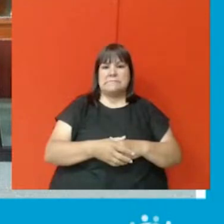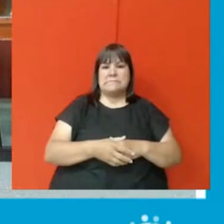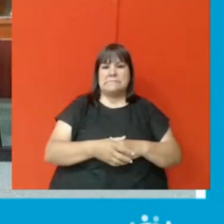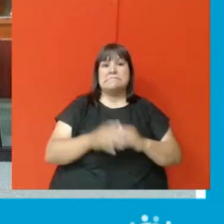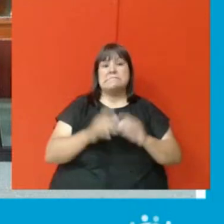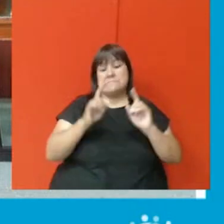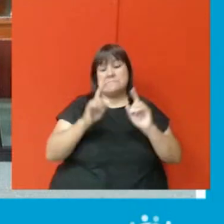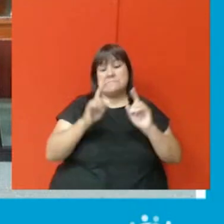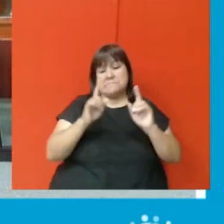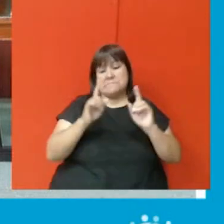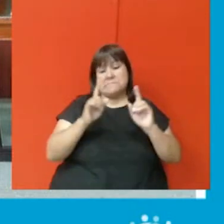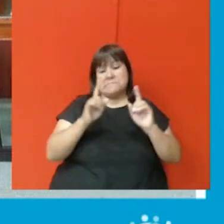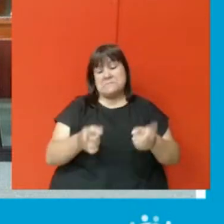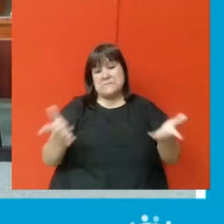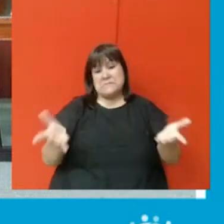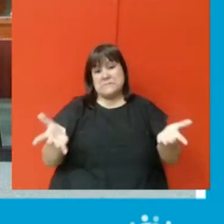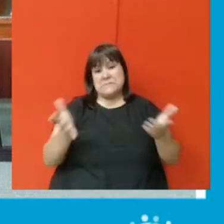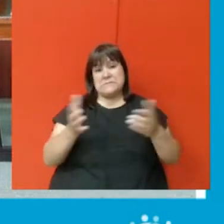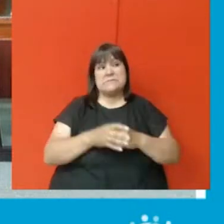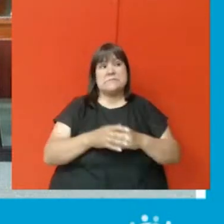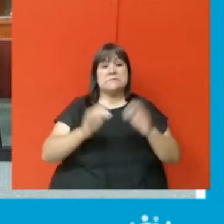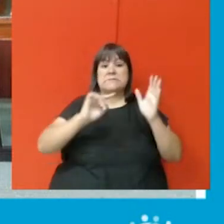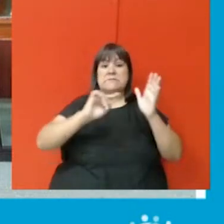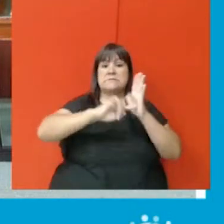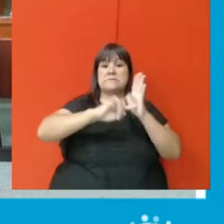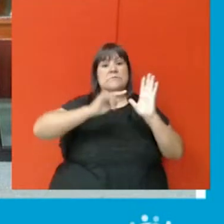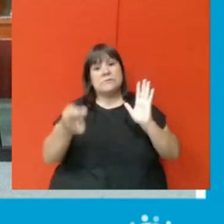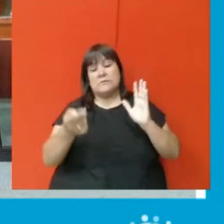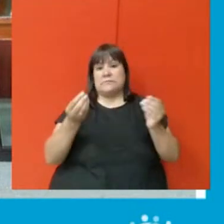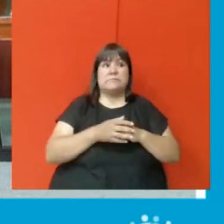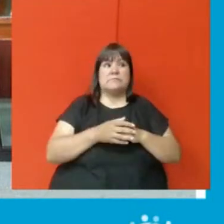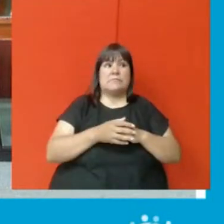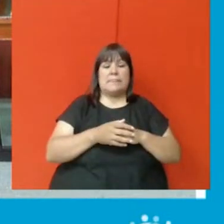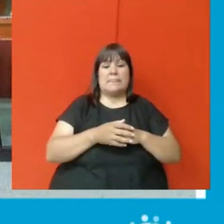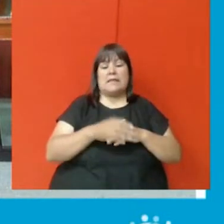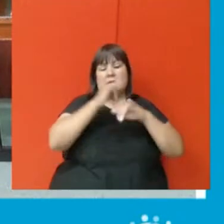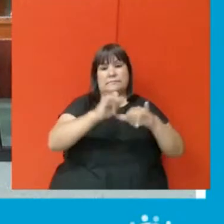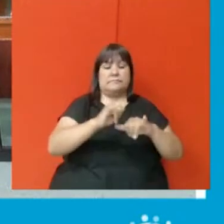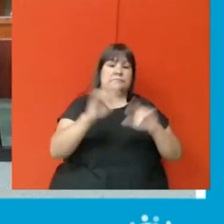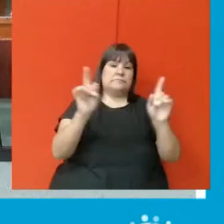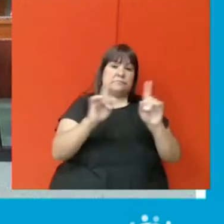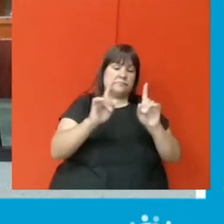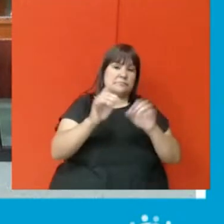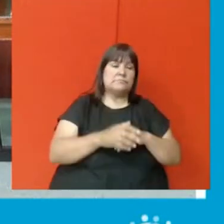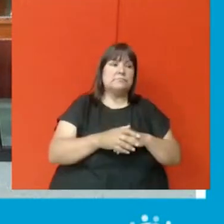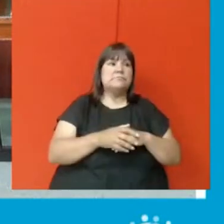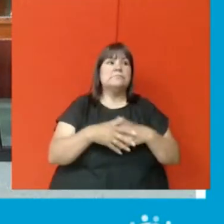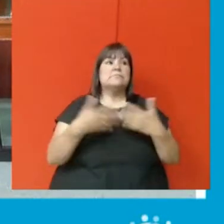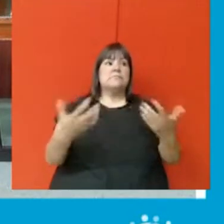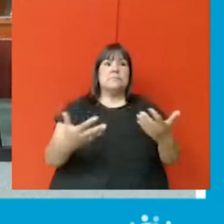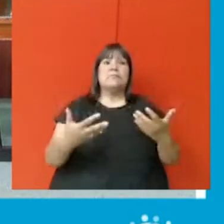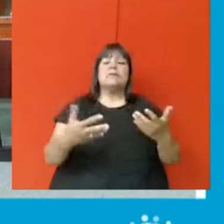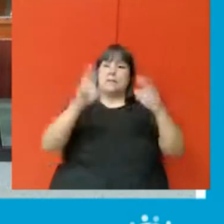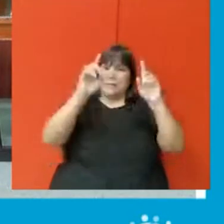factores que tienen muchísimo, yo no voy a hablar hoy de eso da para otro, pero es un tema que gracias a Dios